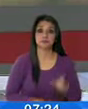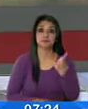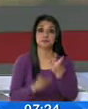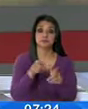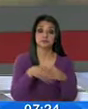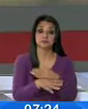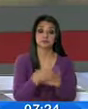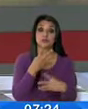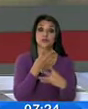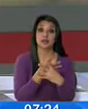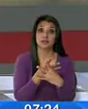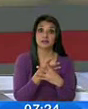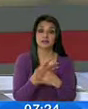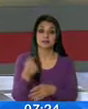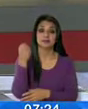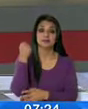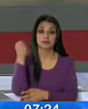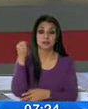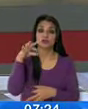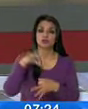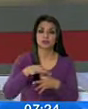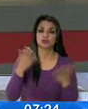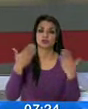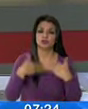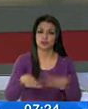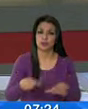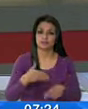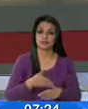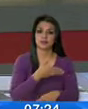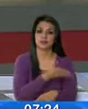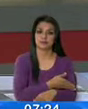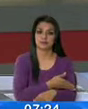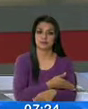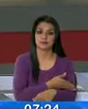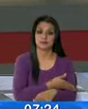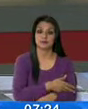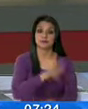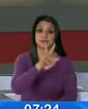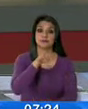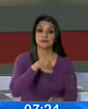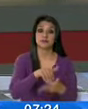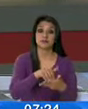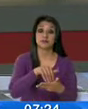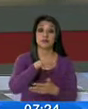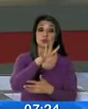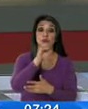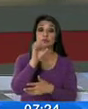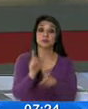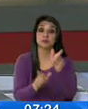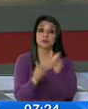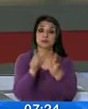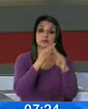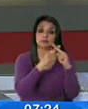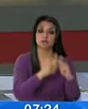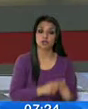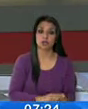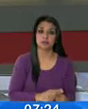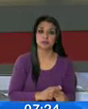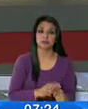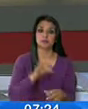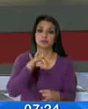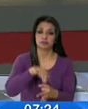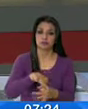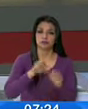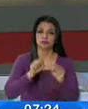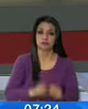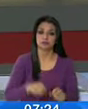de la libertad ejercieron su derecho al voto de forma anticipada. 3.421 internos estaban empadronados para acudir a las urnas en el